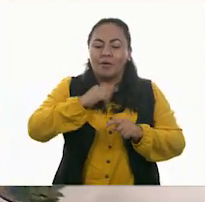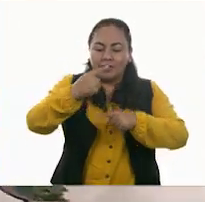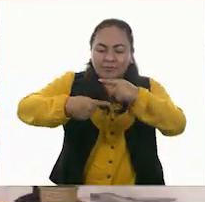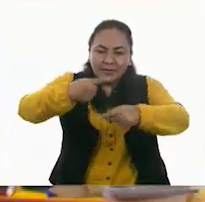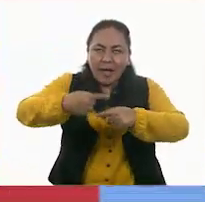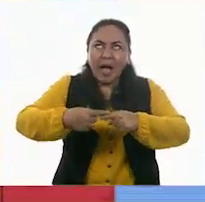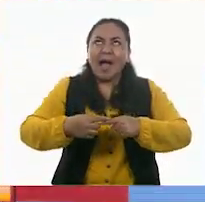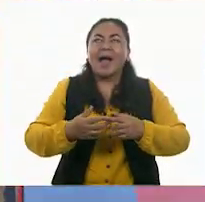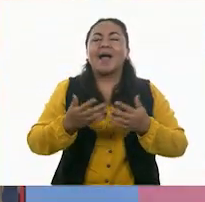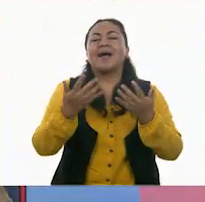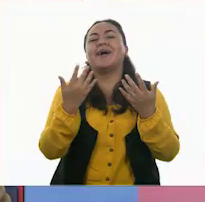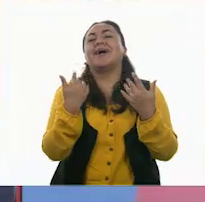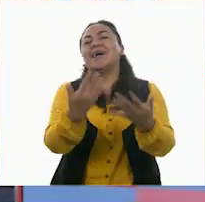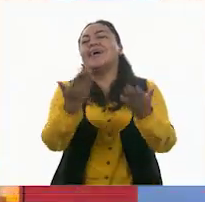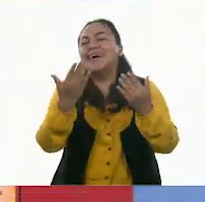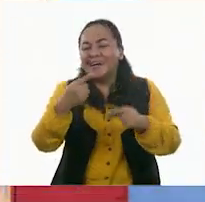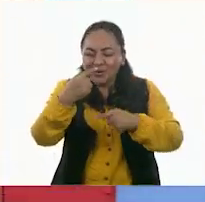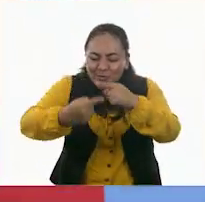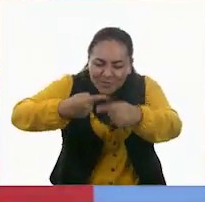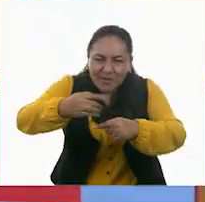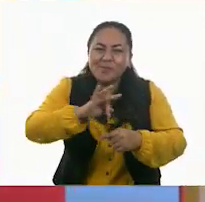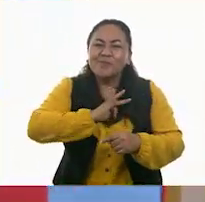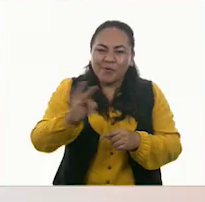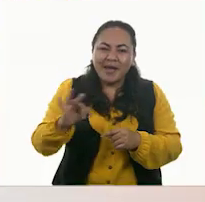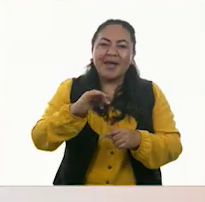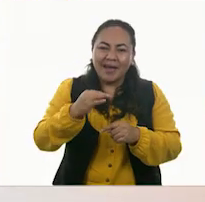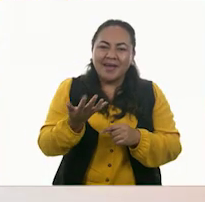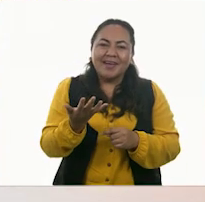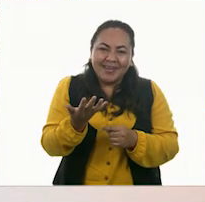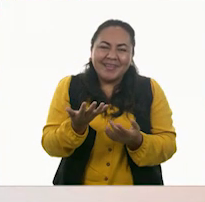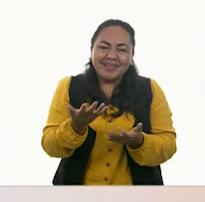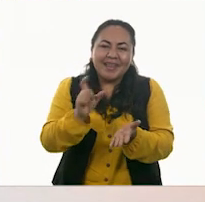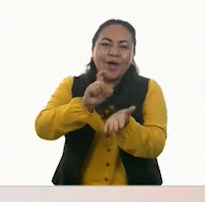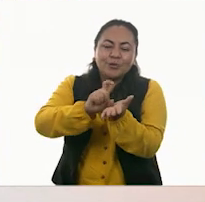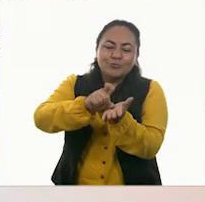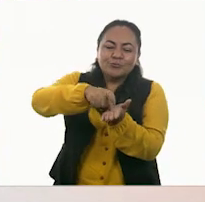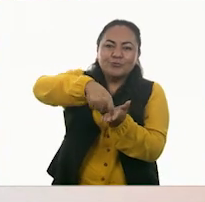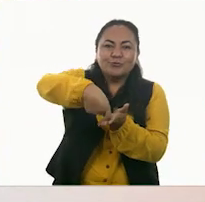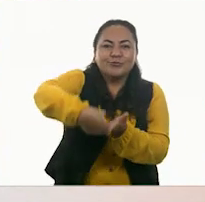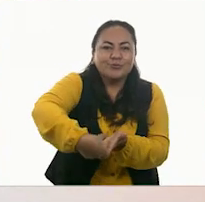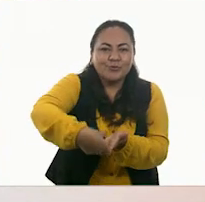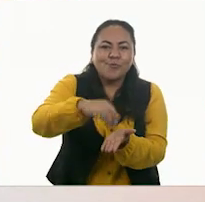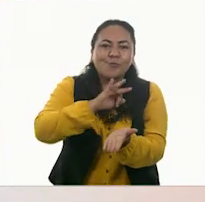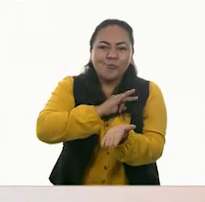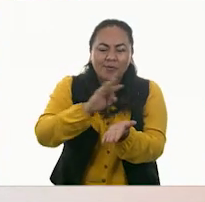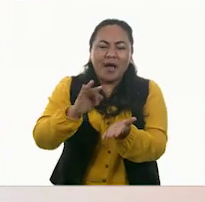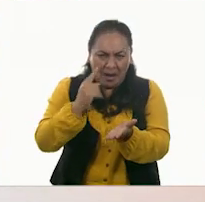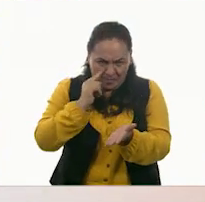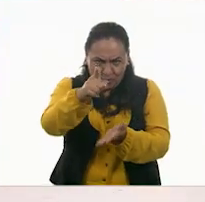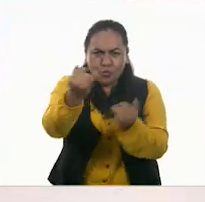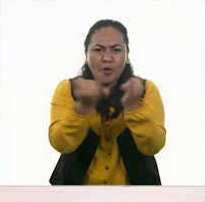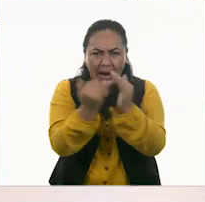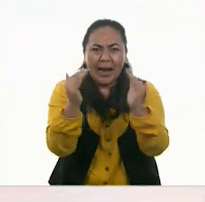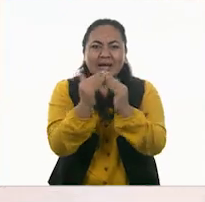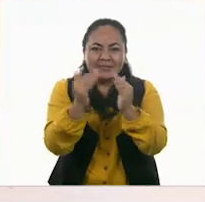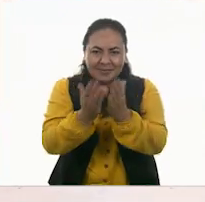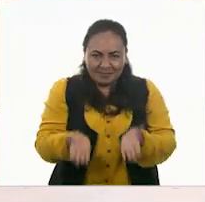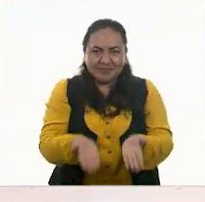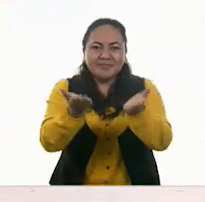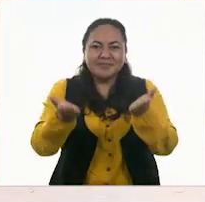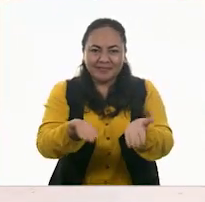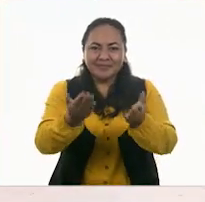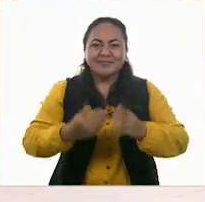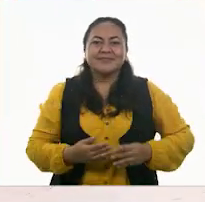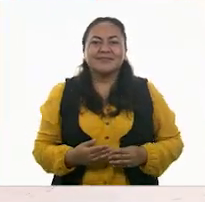¡Rodar! Amigos, rodar. Venga. Suavecito, vamos a hacer que esto rueda. Allá en casita, suavecito. Es todo,